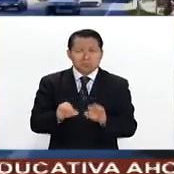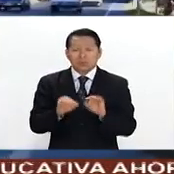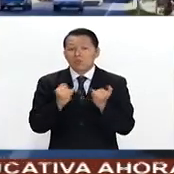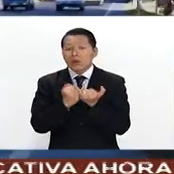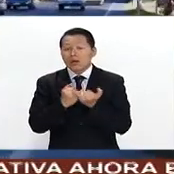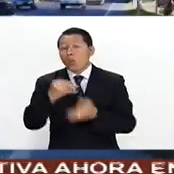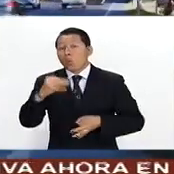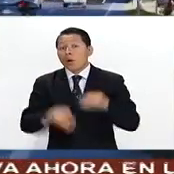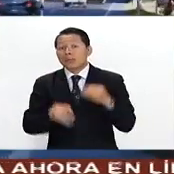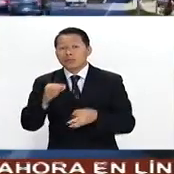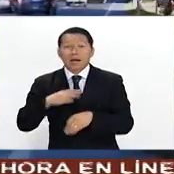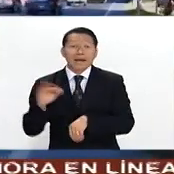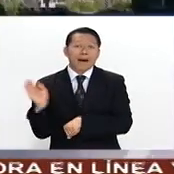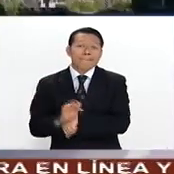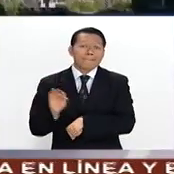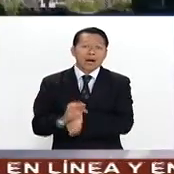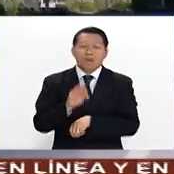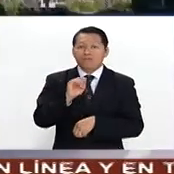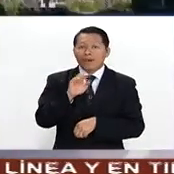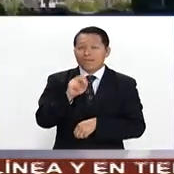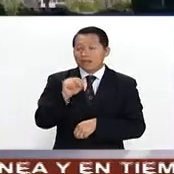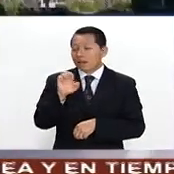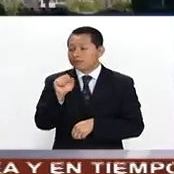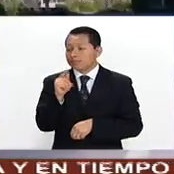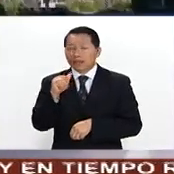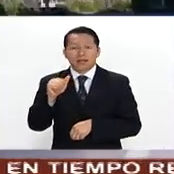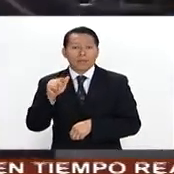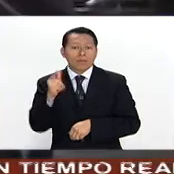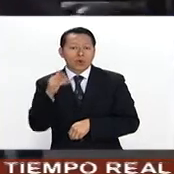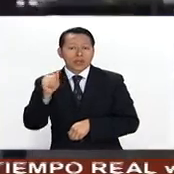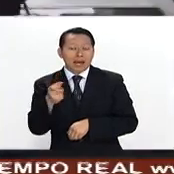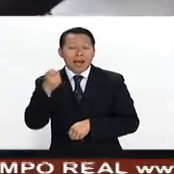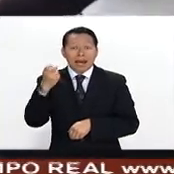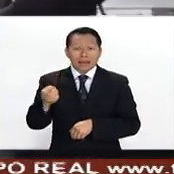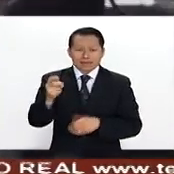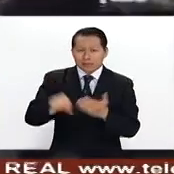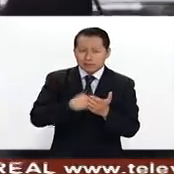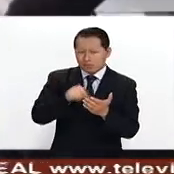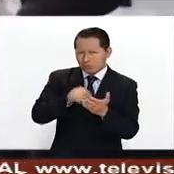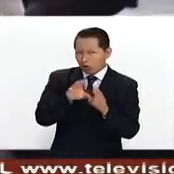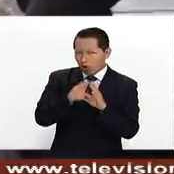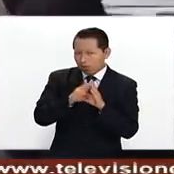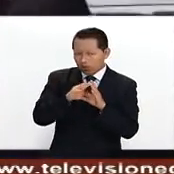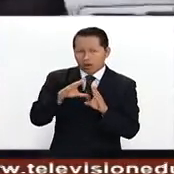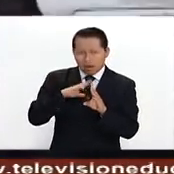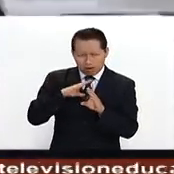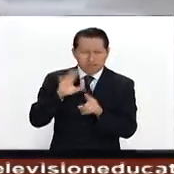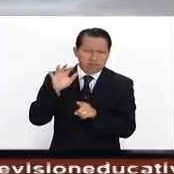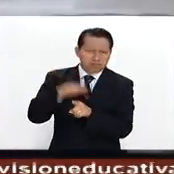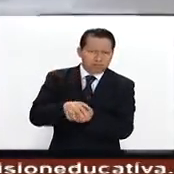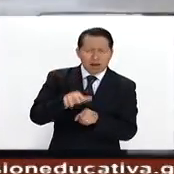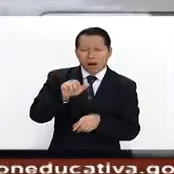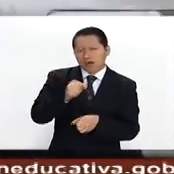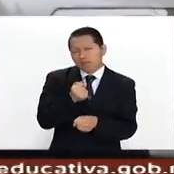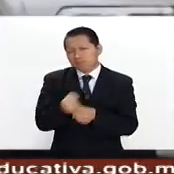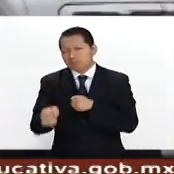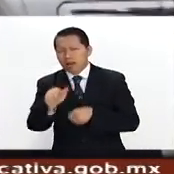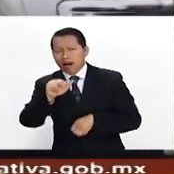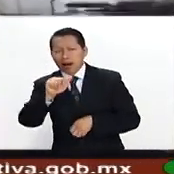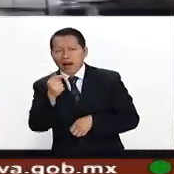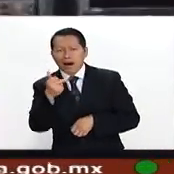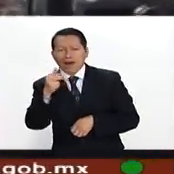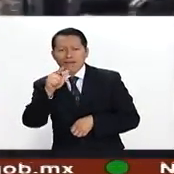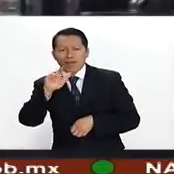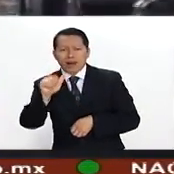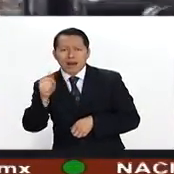un juez otorgó un amparo a Fabián España Moya, quien ha sido señalado en redes sociales como el posible agresor de la senadora Ana Gabriela Guevara, y